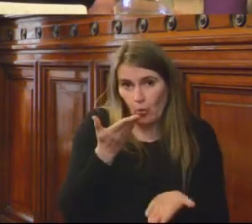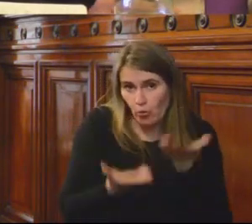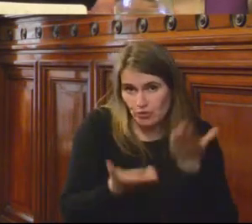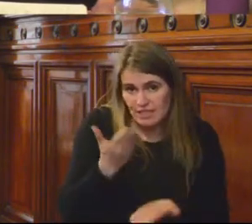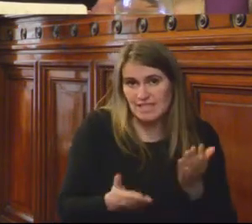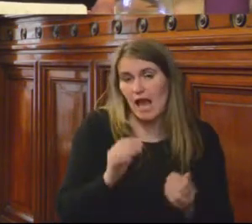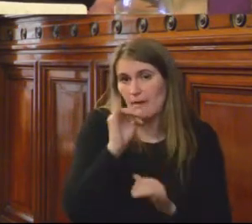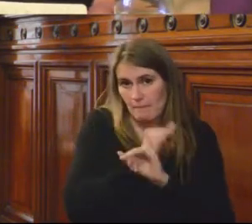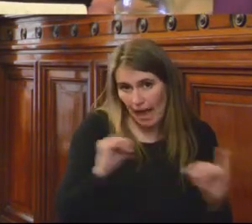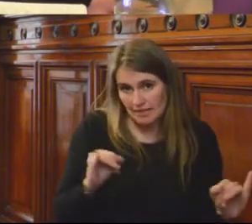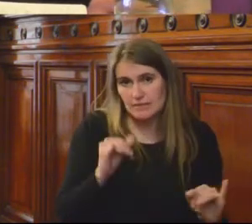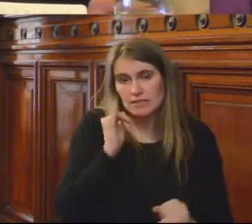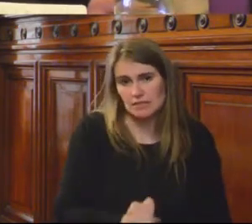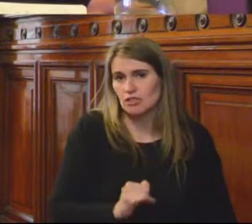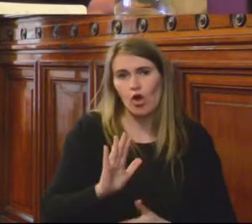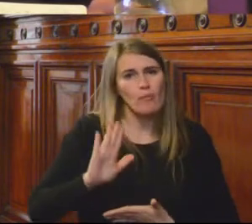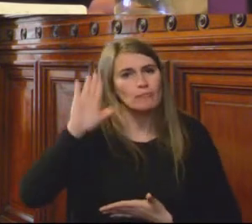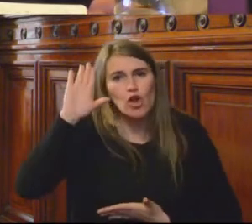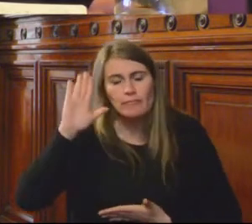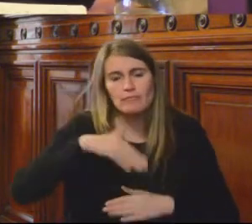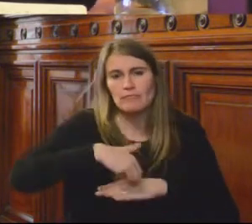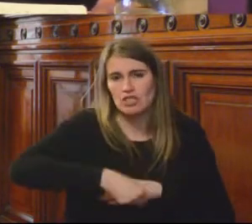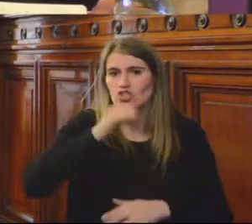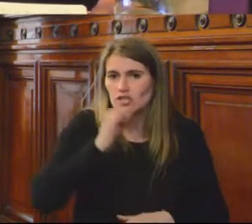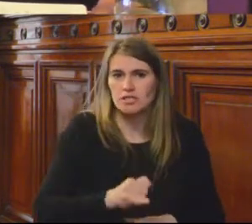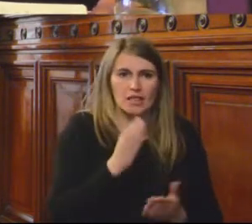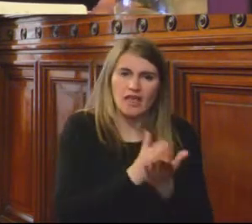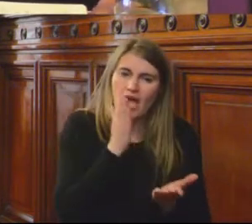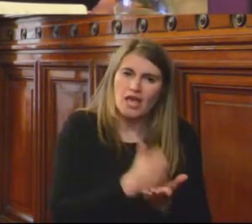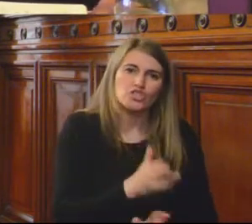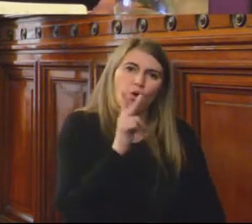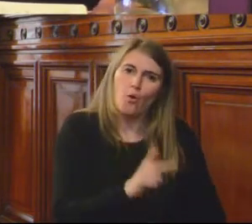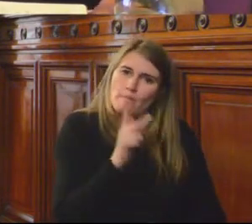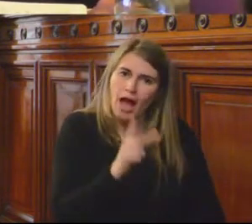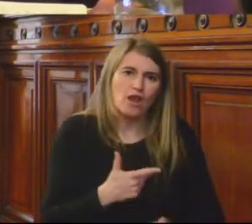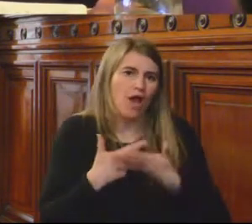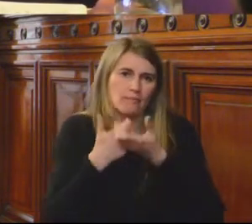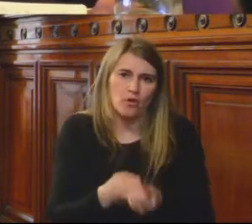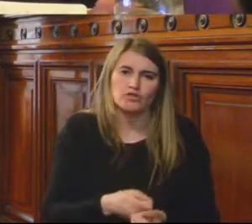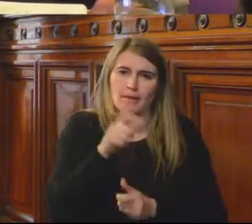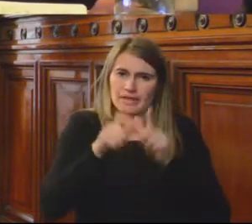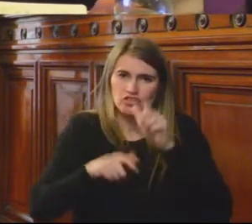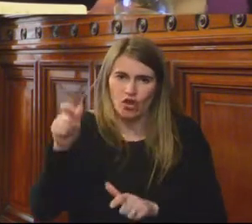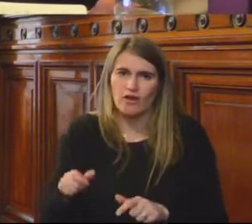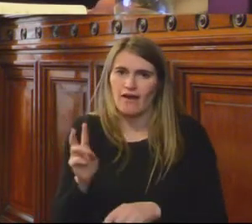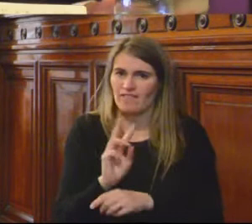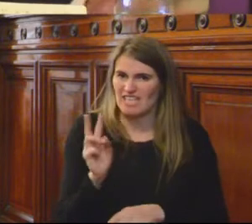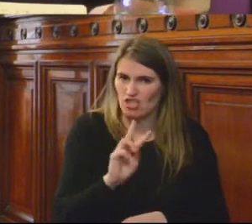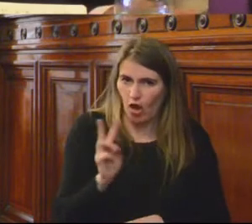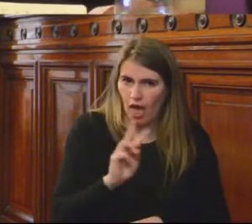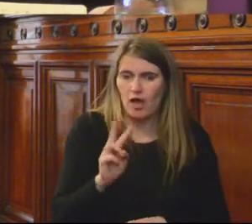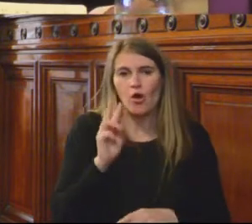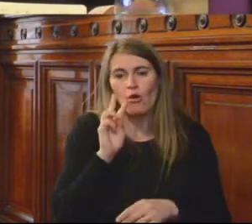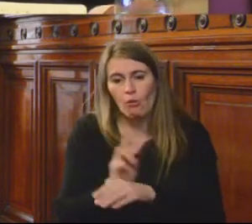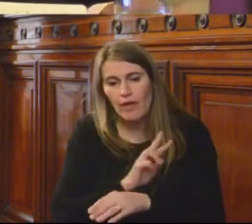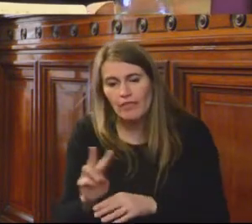su irrestricto compromiso con la protección integral de los derechos humanos de todos los venezolanos y las venezolanas, preservando la seguridad ciudadana